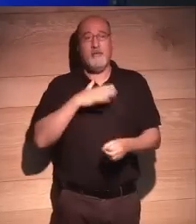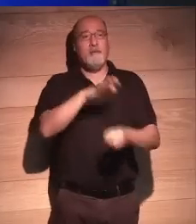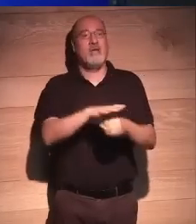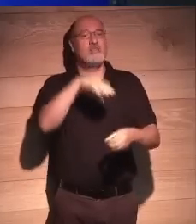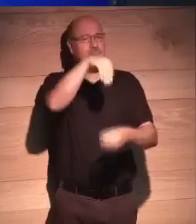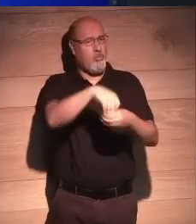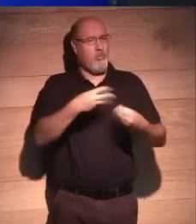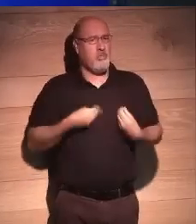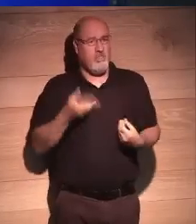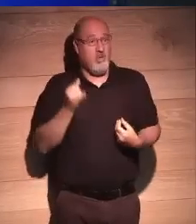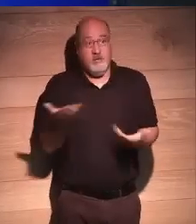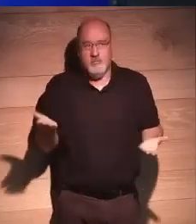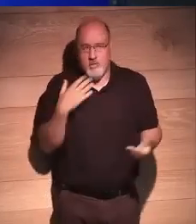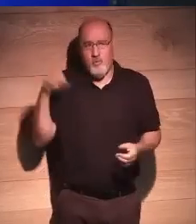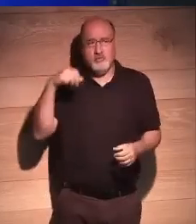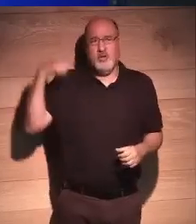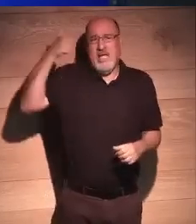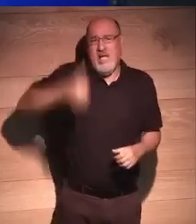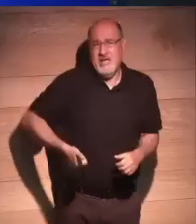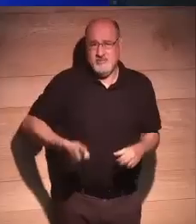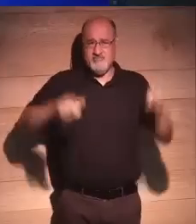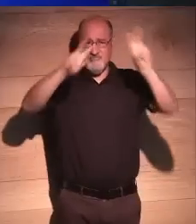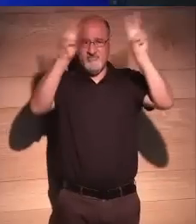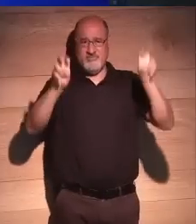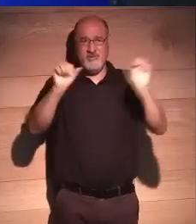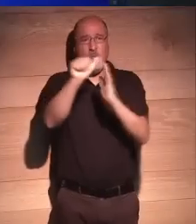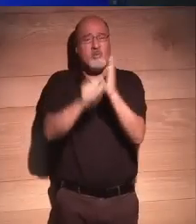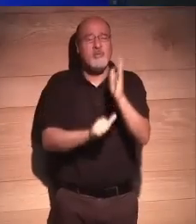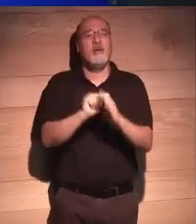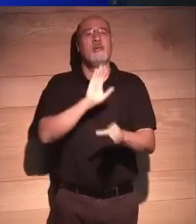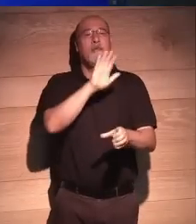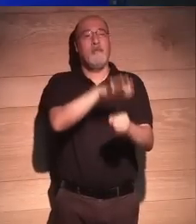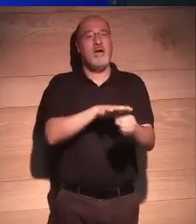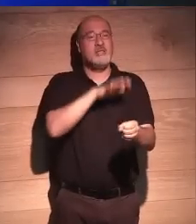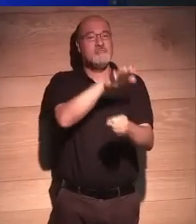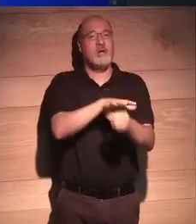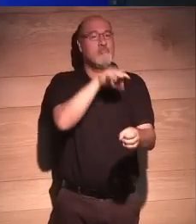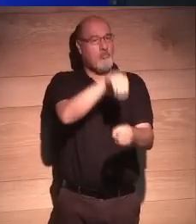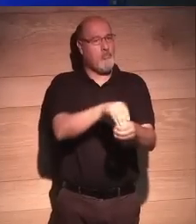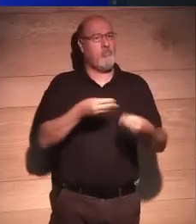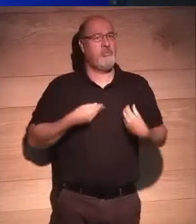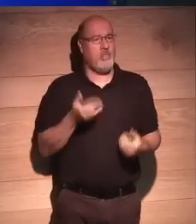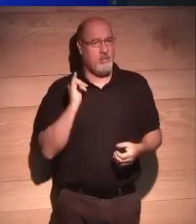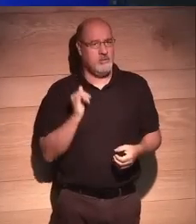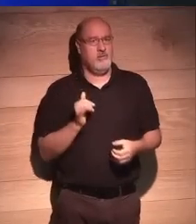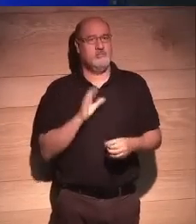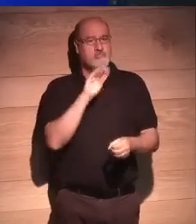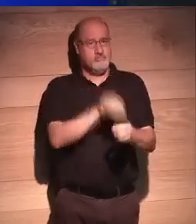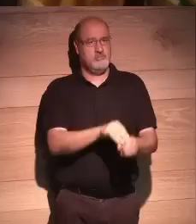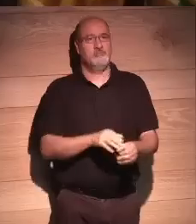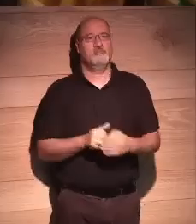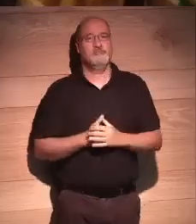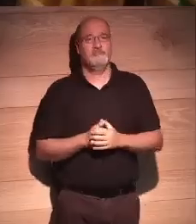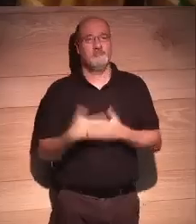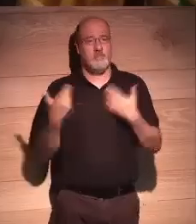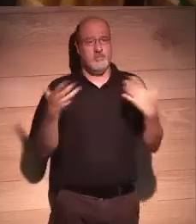Martes, cosa que no entiendo porque llevan muchos años haciendo esto, y si estáis aquí por primera vez os habéis perdido grandes